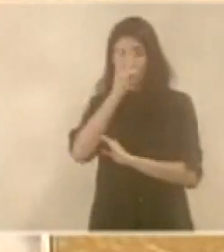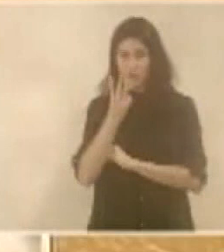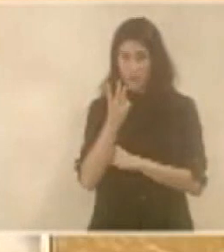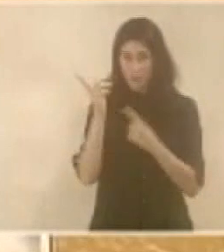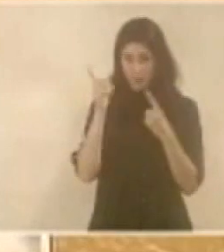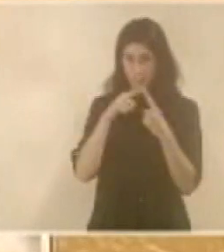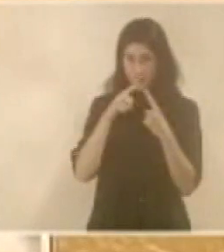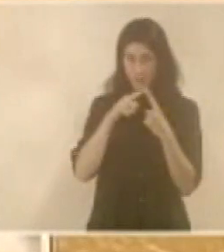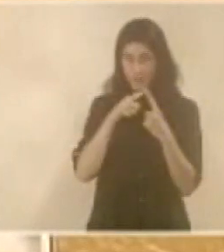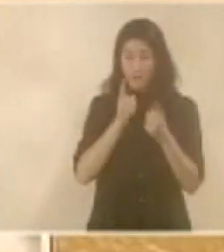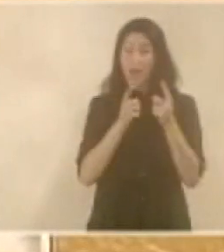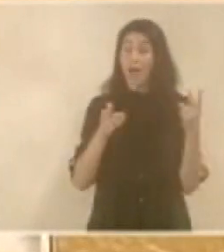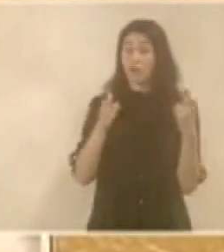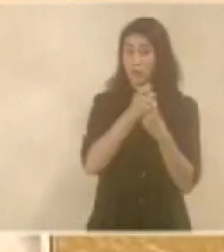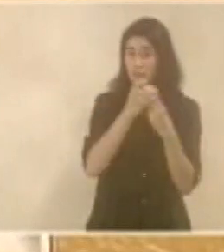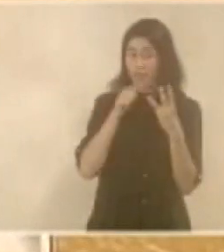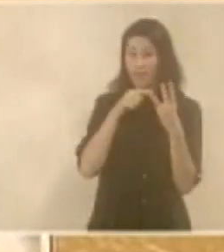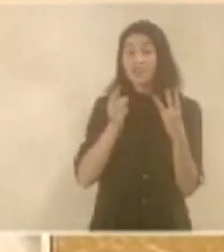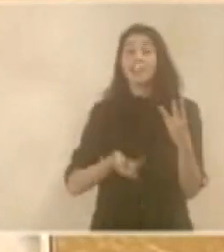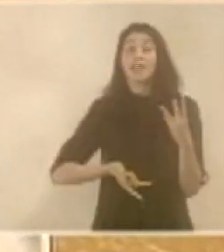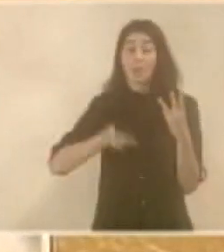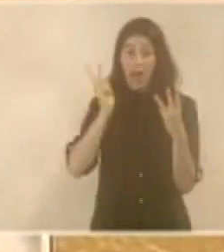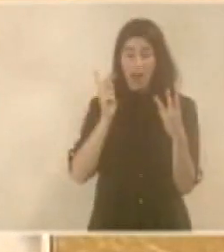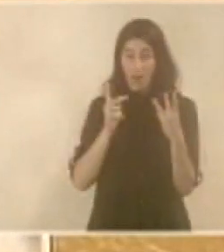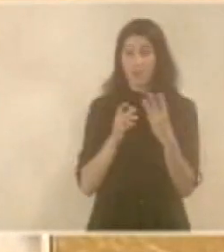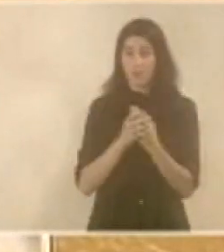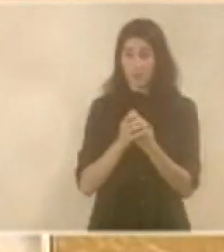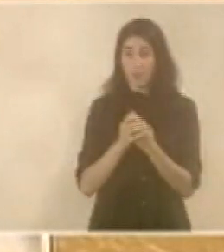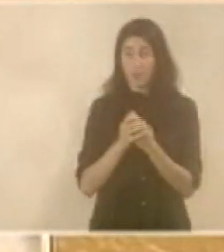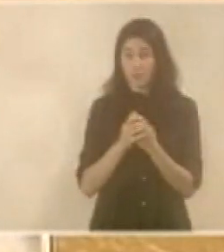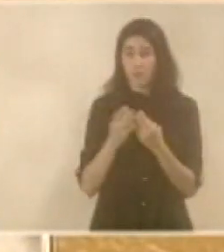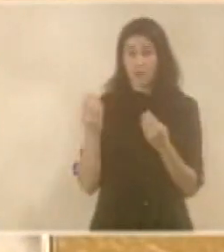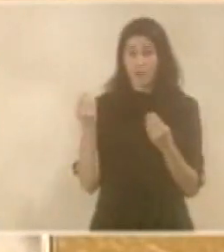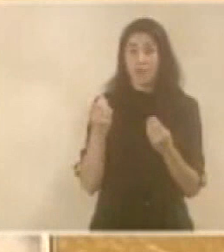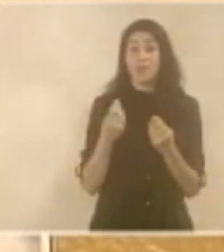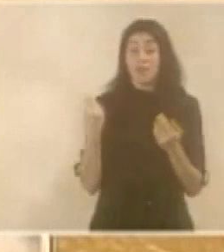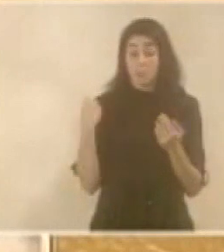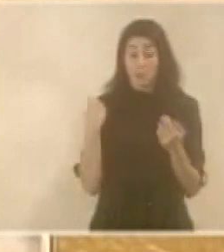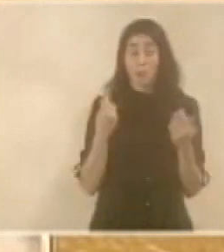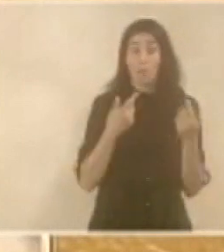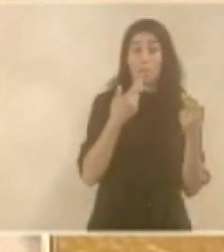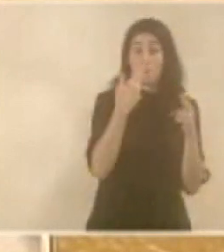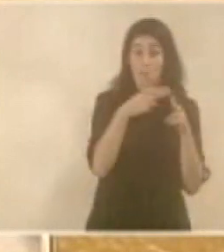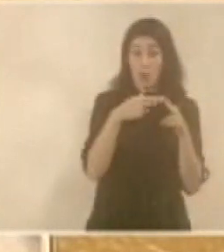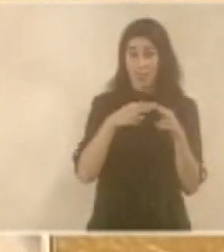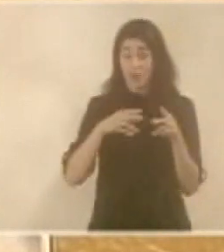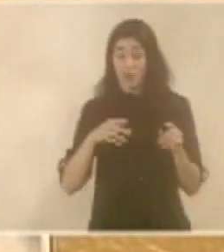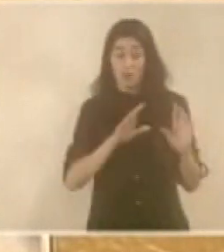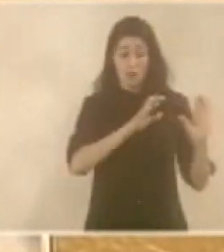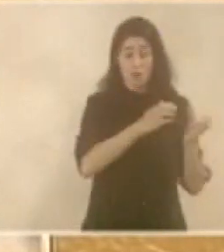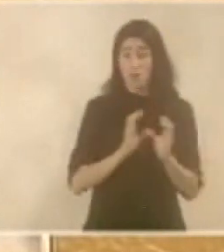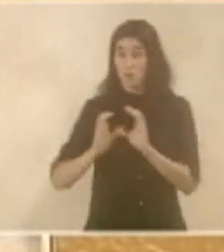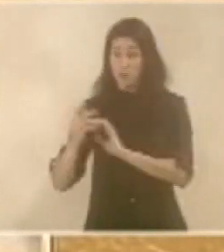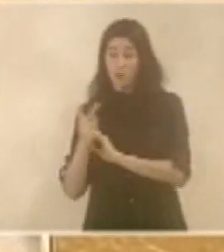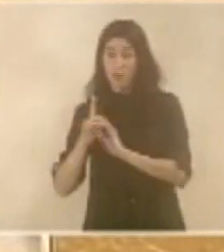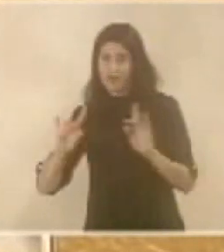década ominosa, con dos fuerzas rivales enfrentadas, absolutistas y constitucionales, considerado por algunos